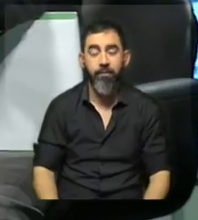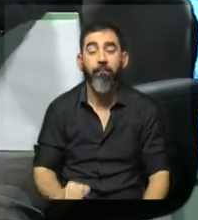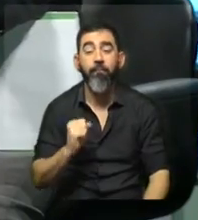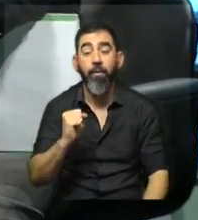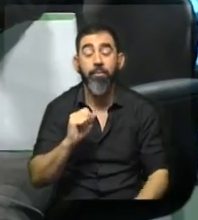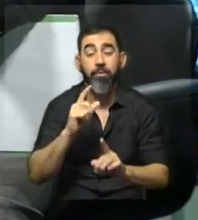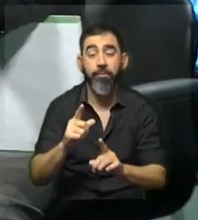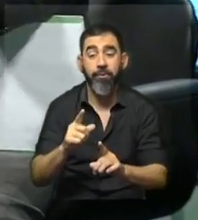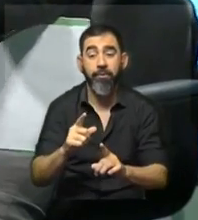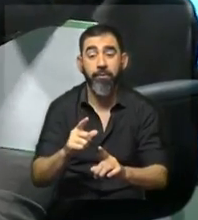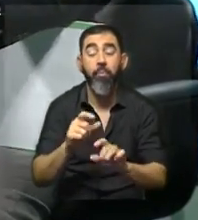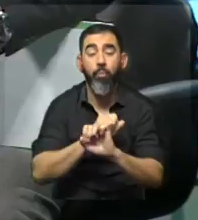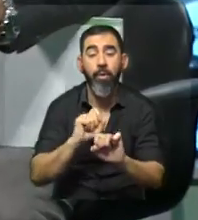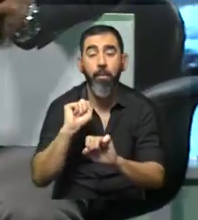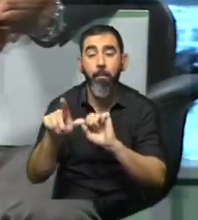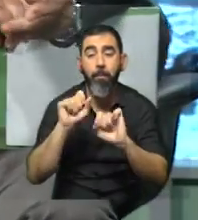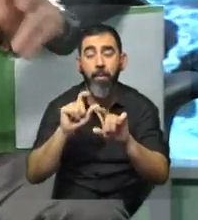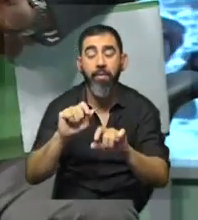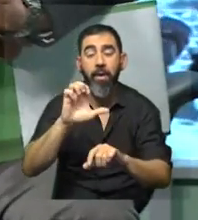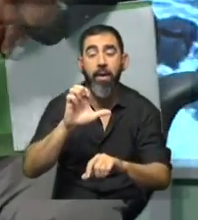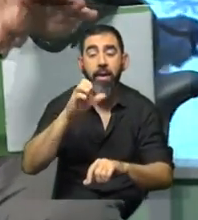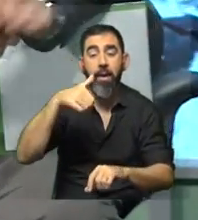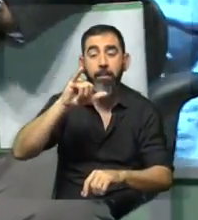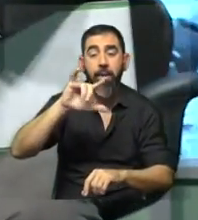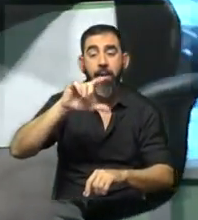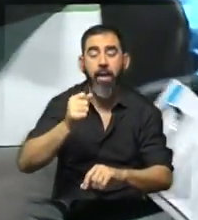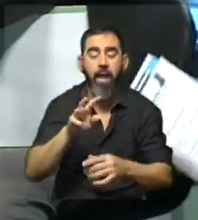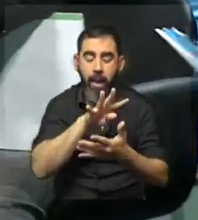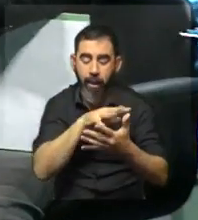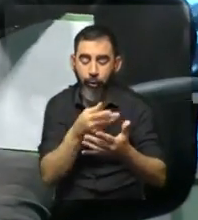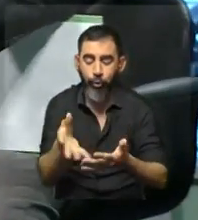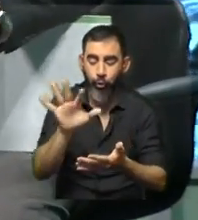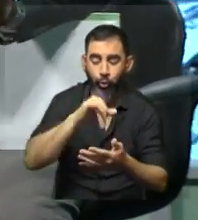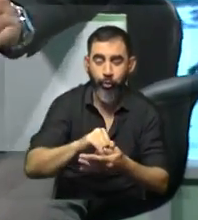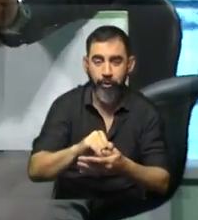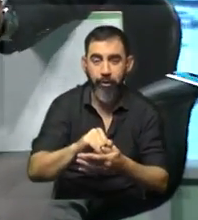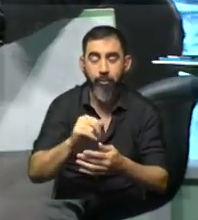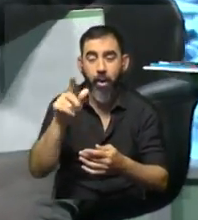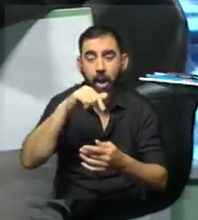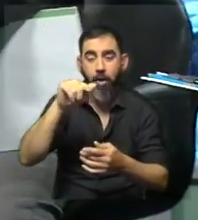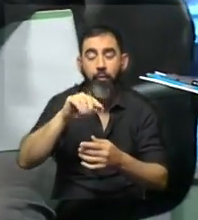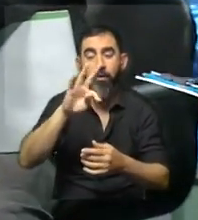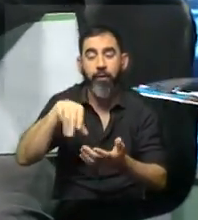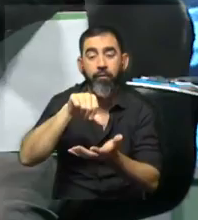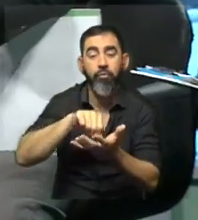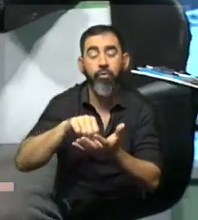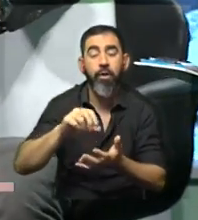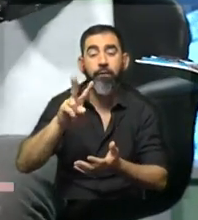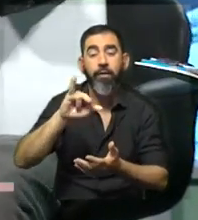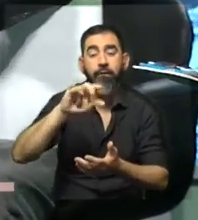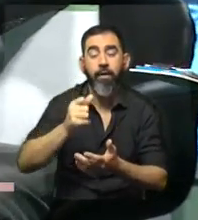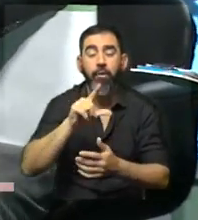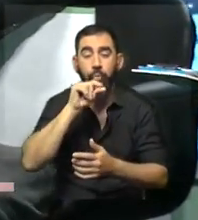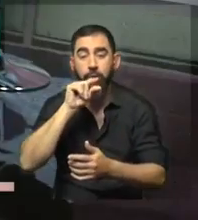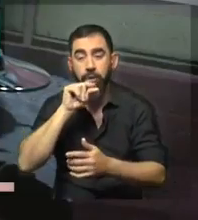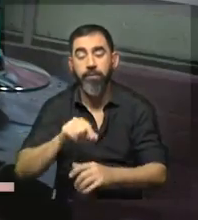que además ustedes, entre otras cosas, pueden escribirle a Emilia, los lee todos los días, sí, a través de @TVCiudadViva, esa es nuestra cuenta de